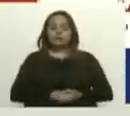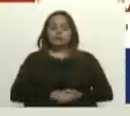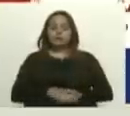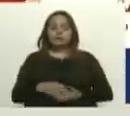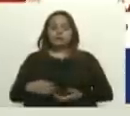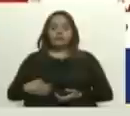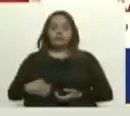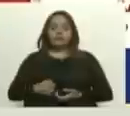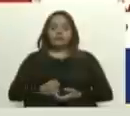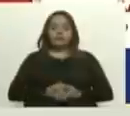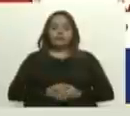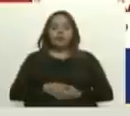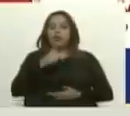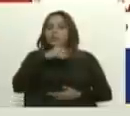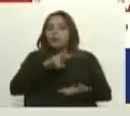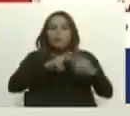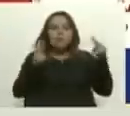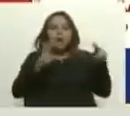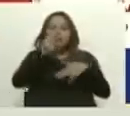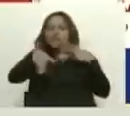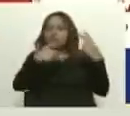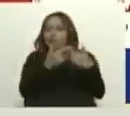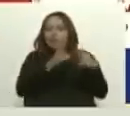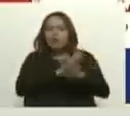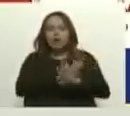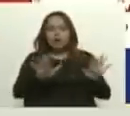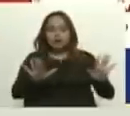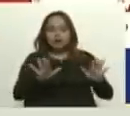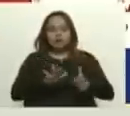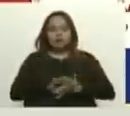No va a haber paz nunca.